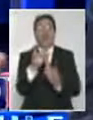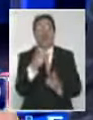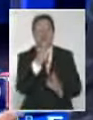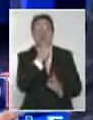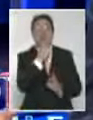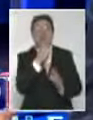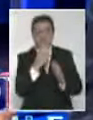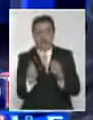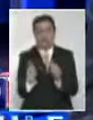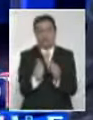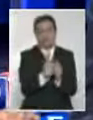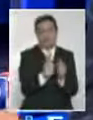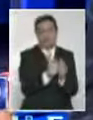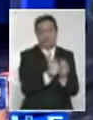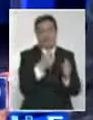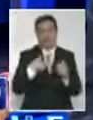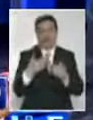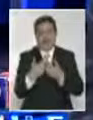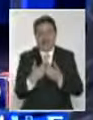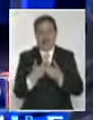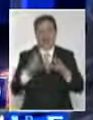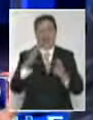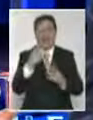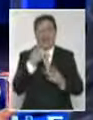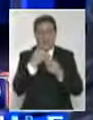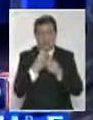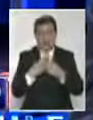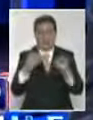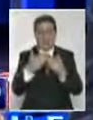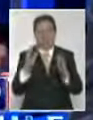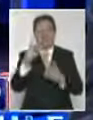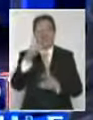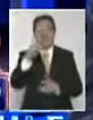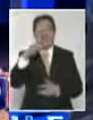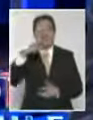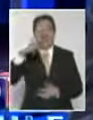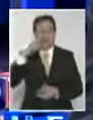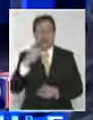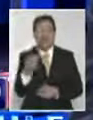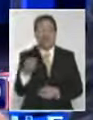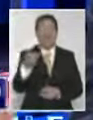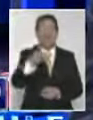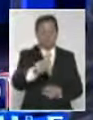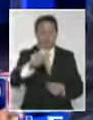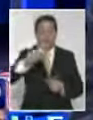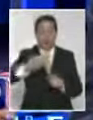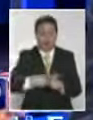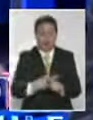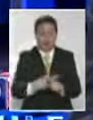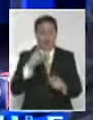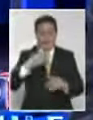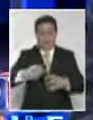una lucha heroica por recuperar la libertad de expresión y la democracia en este país, y hicieron una contribución